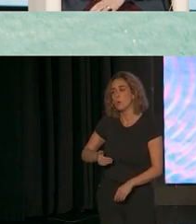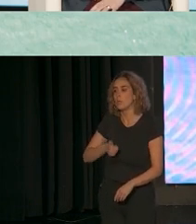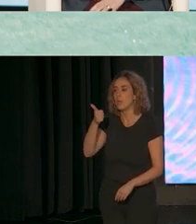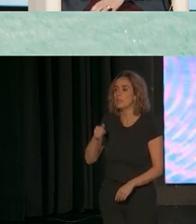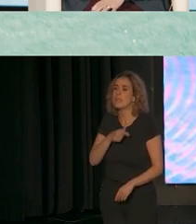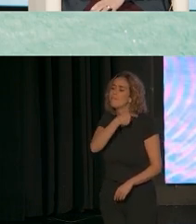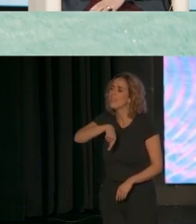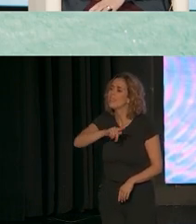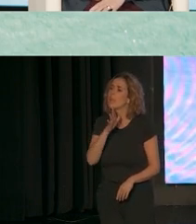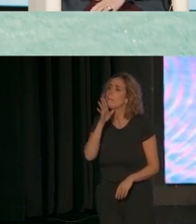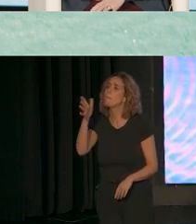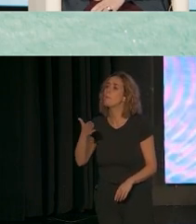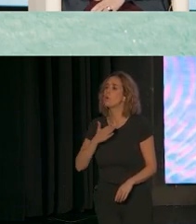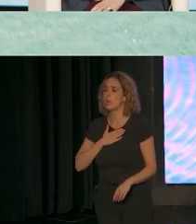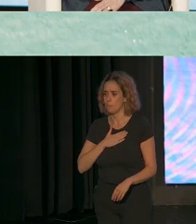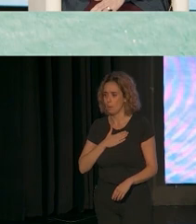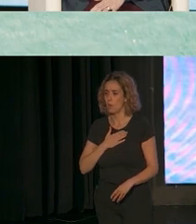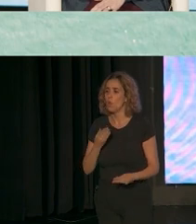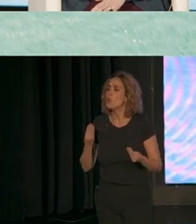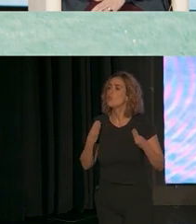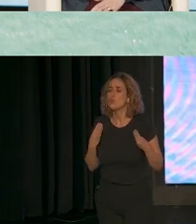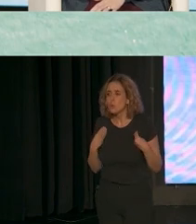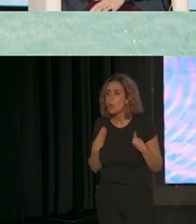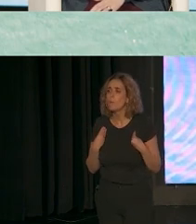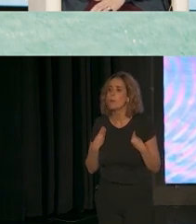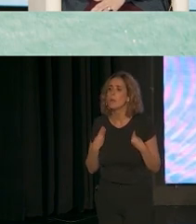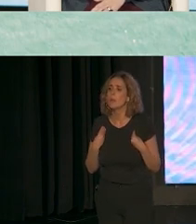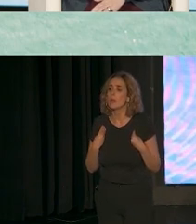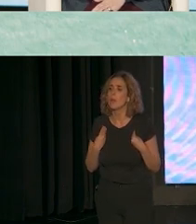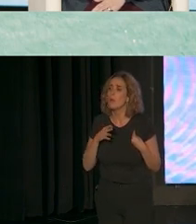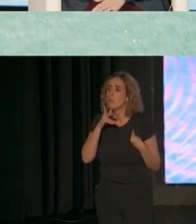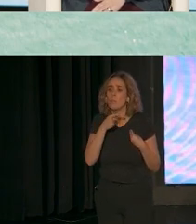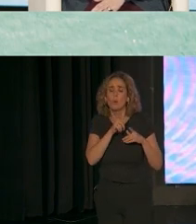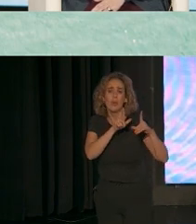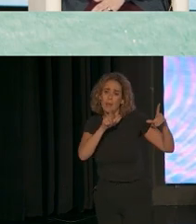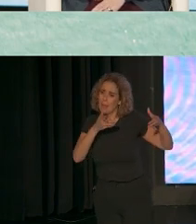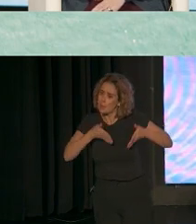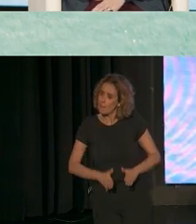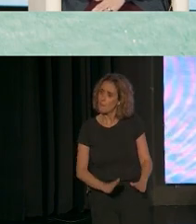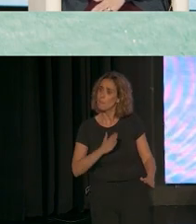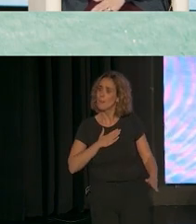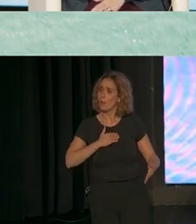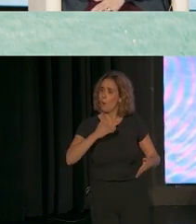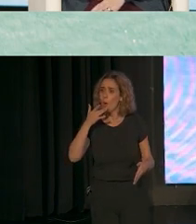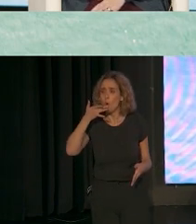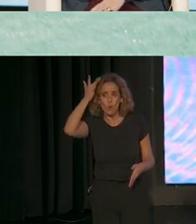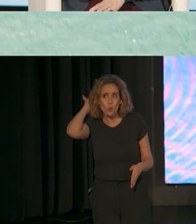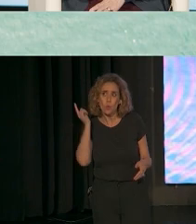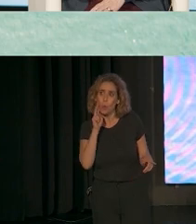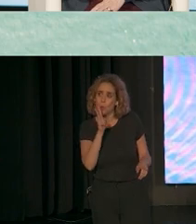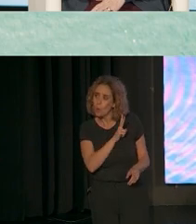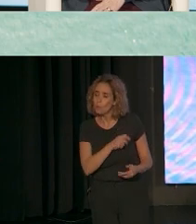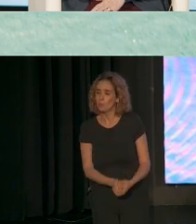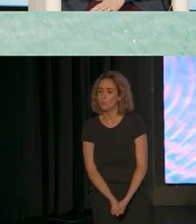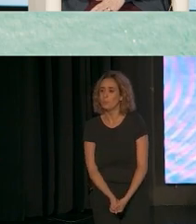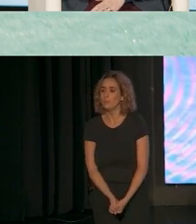es mi porqué. Todos tenemos una razón y una vida por la que hacemos este. El grande de ahí, que es mi hijo, Rubio,